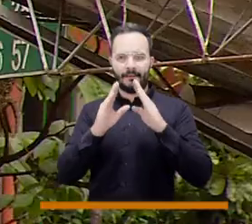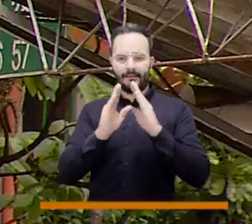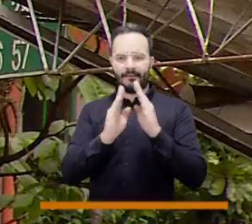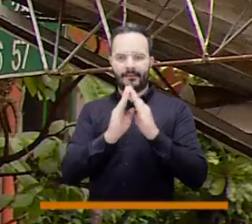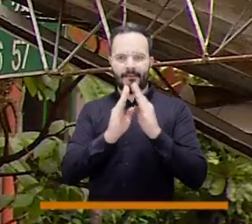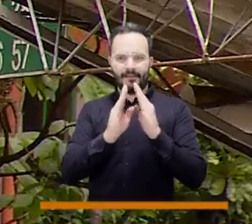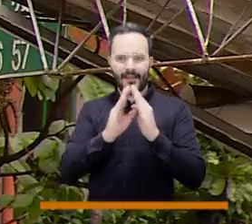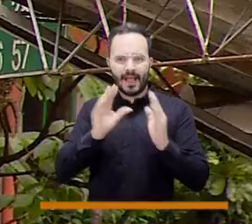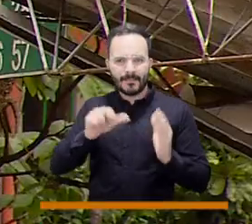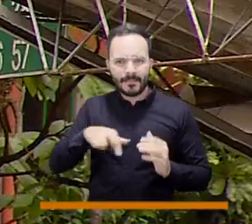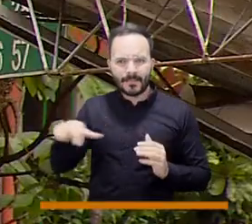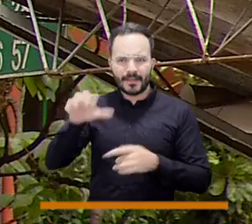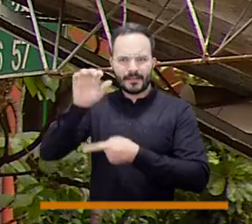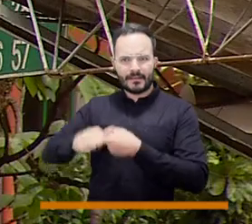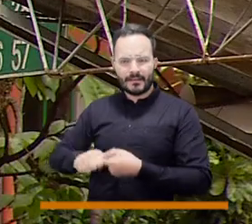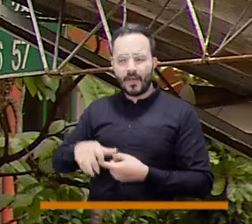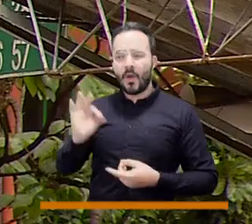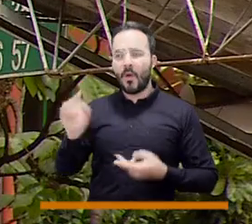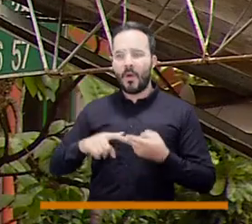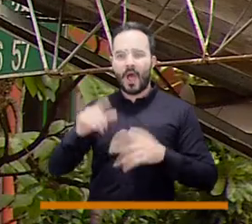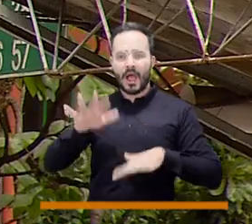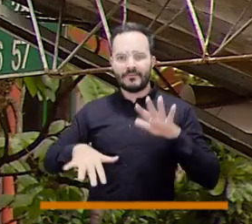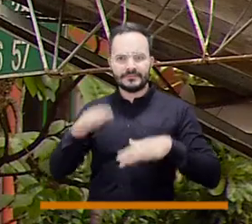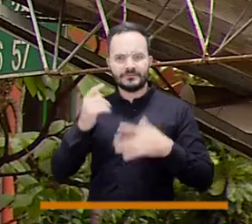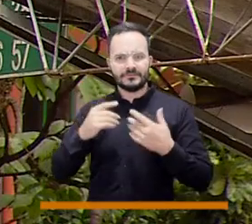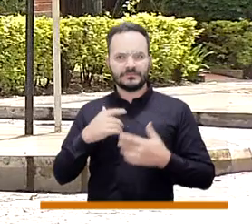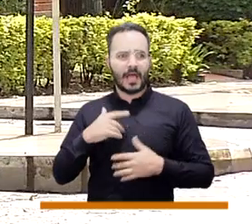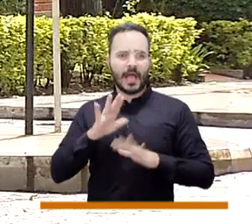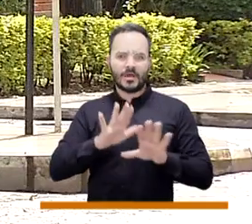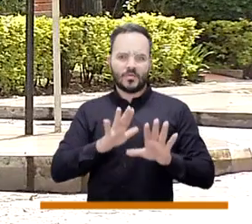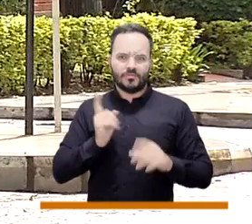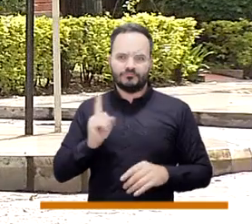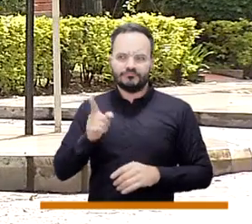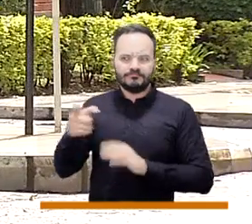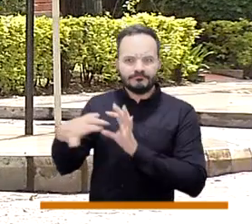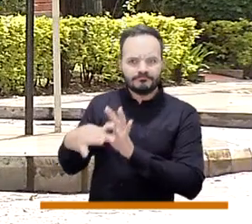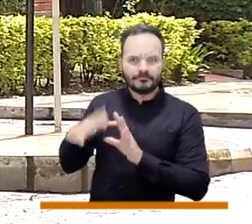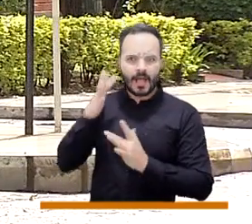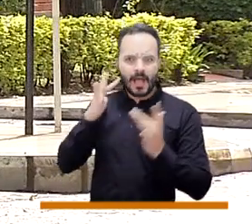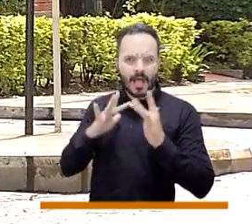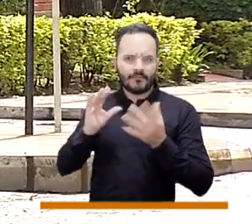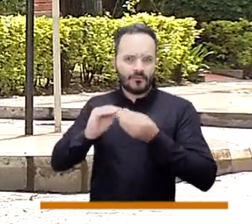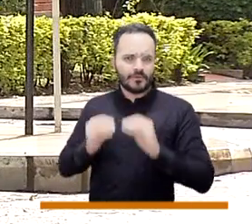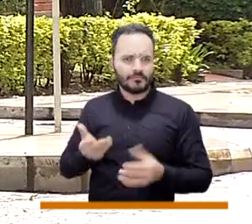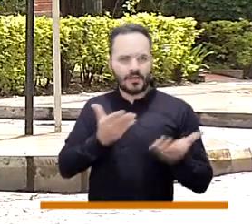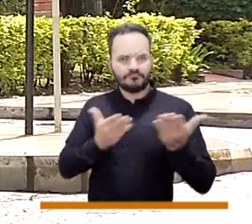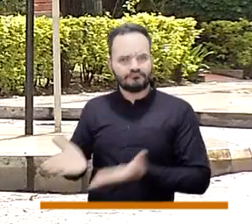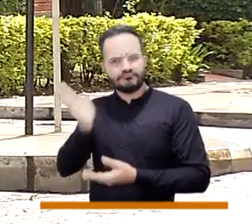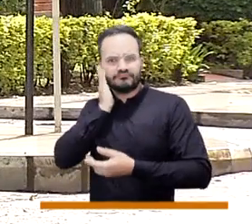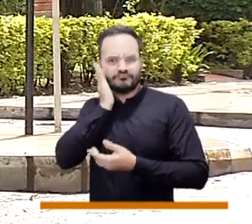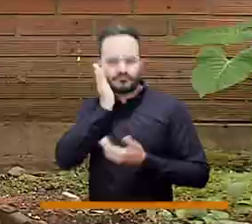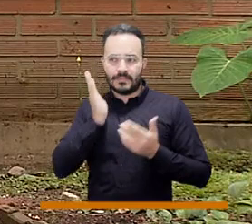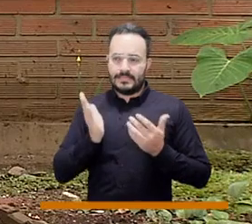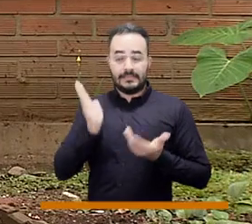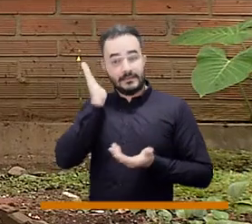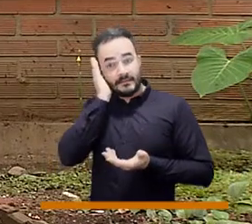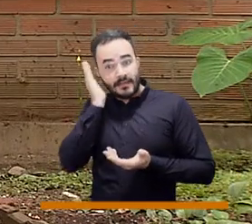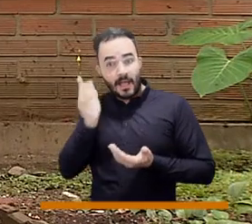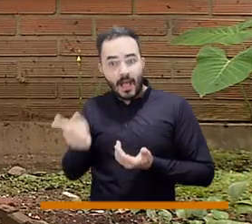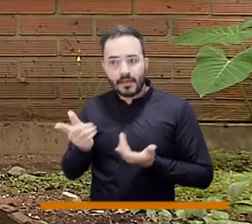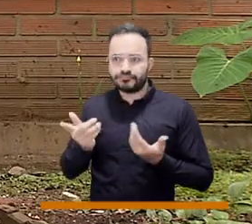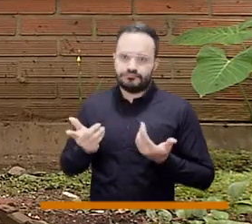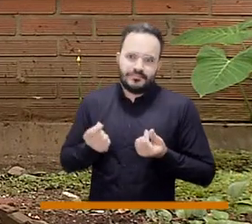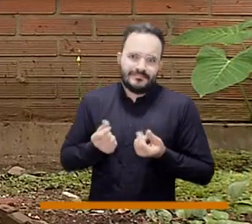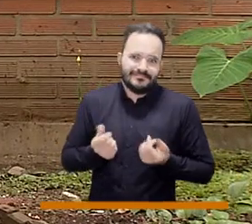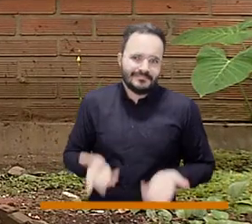Airbnb, incluso se ofrecen pues, las constructoras que la venta está directamente ligada a esa modalidad de arrendamiento. Entonces eso